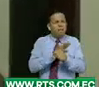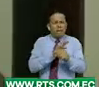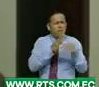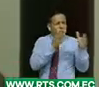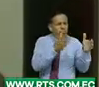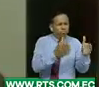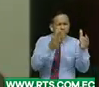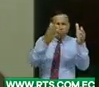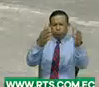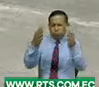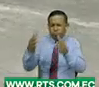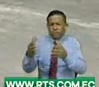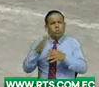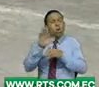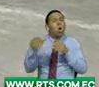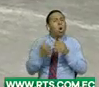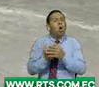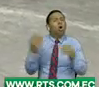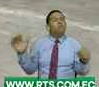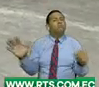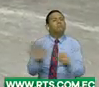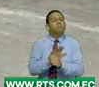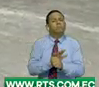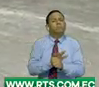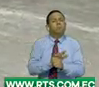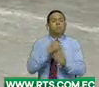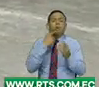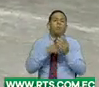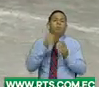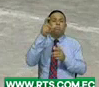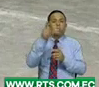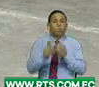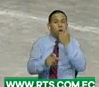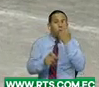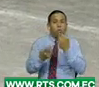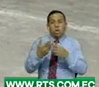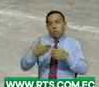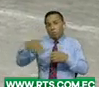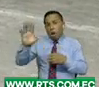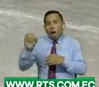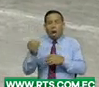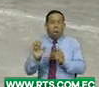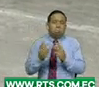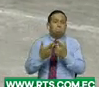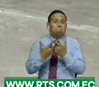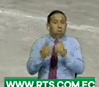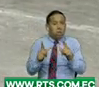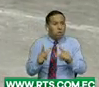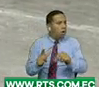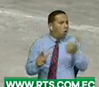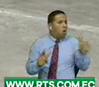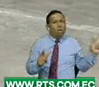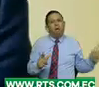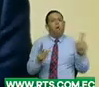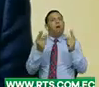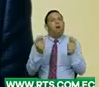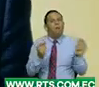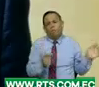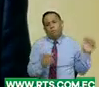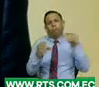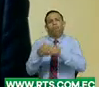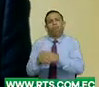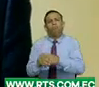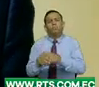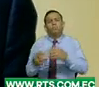hospitalización apenas se desocupa una inmediatamente se la utiliza con pacientes que están en lista de espera hay más de